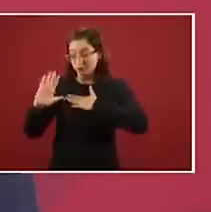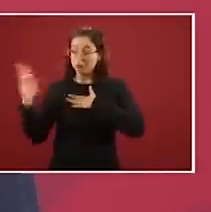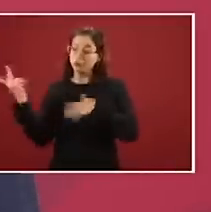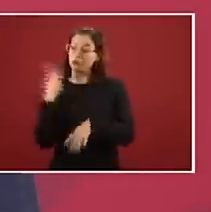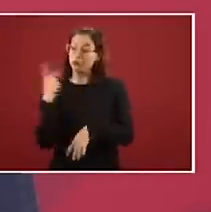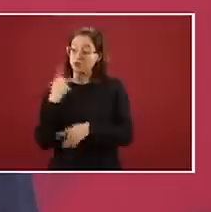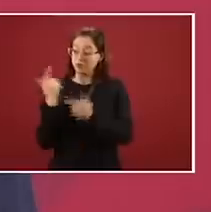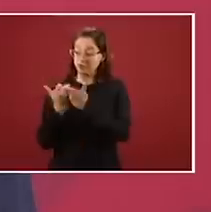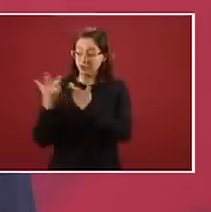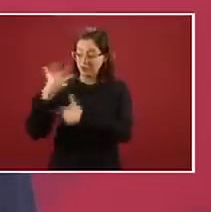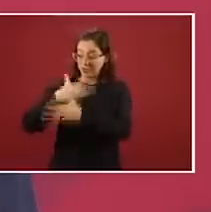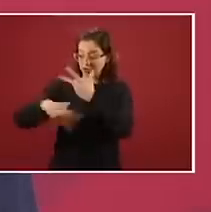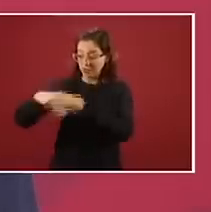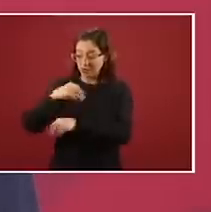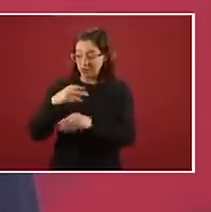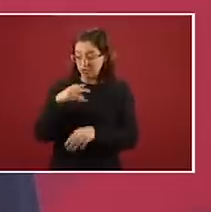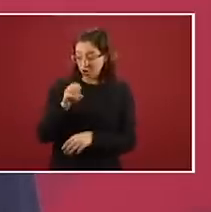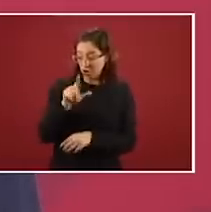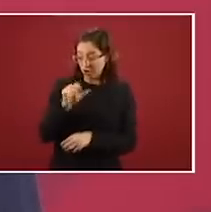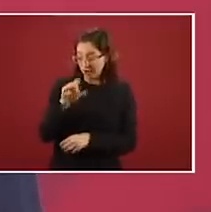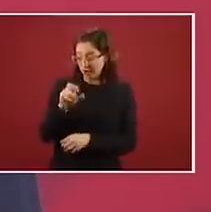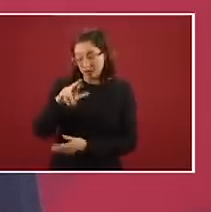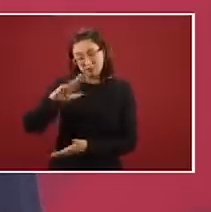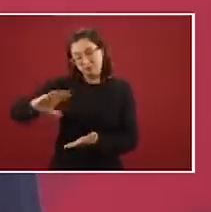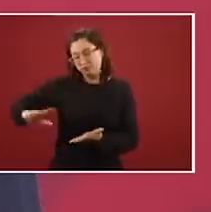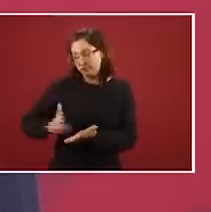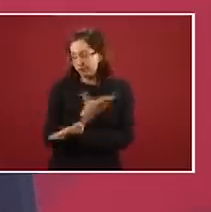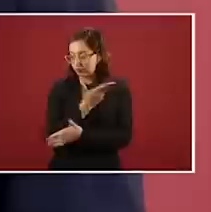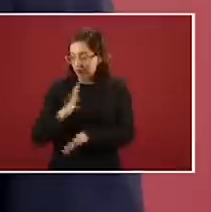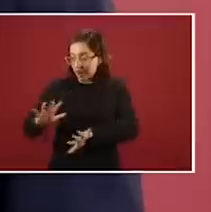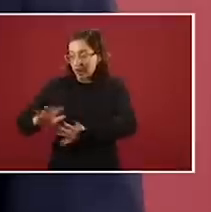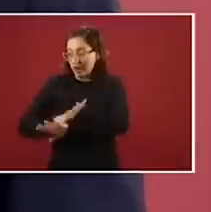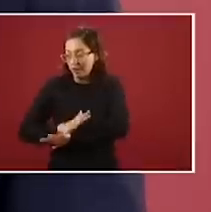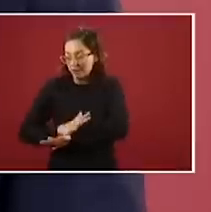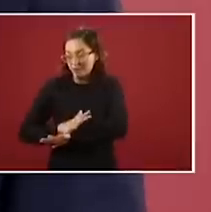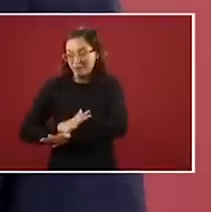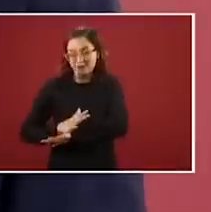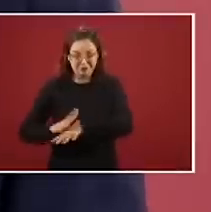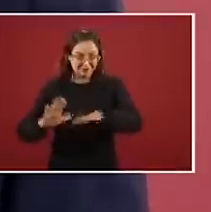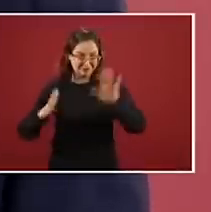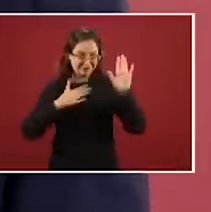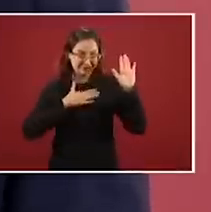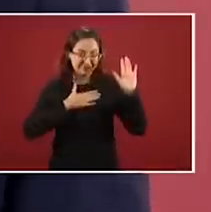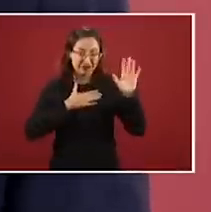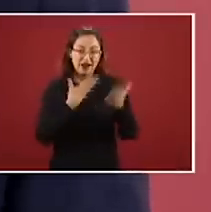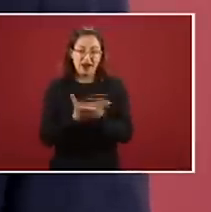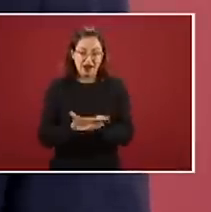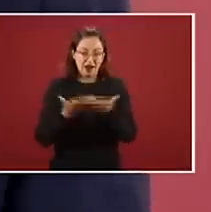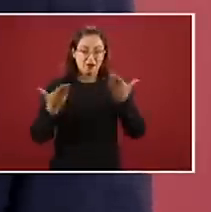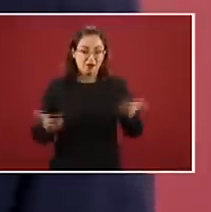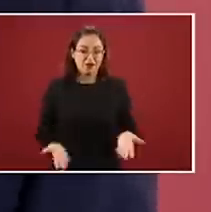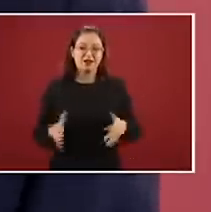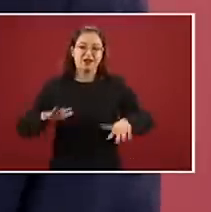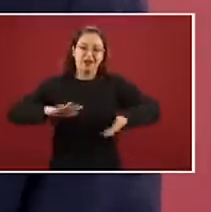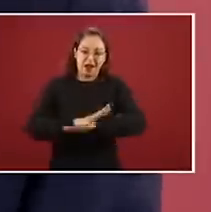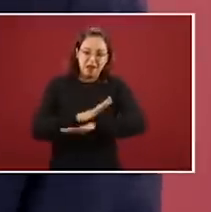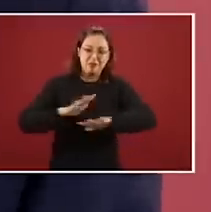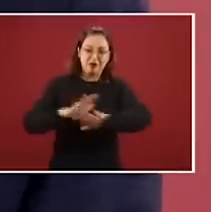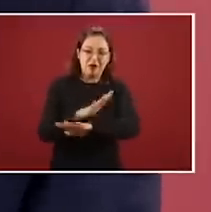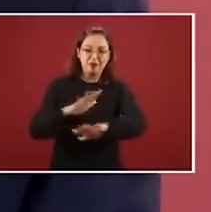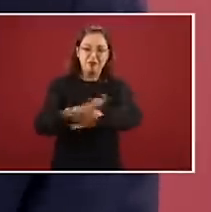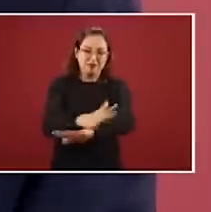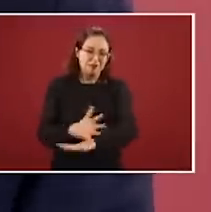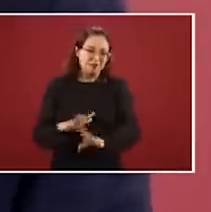política económica neoliberal. Entonces, son cambios que se están llevando a cabo. Entonces, no tiene por qué